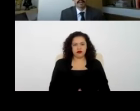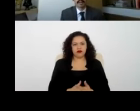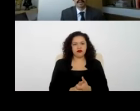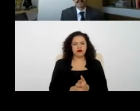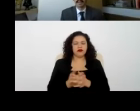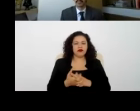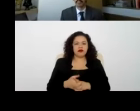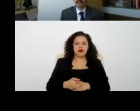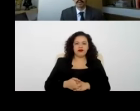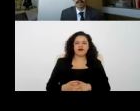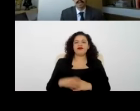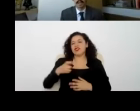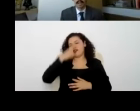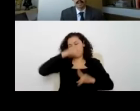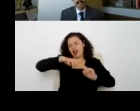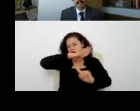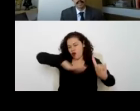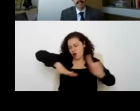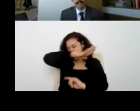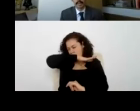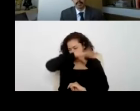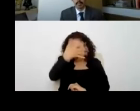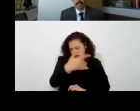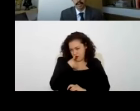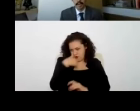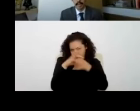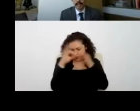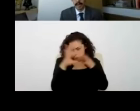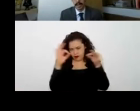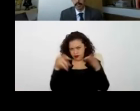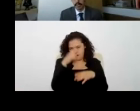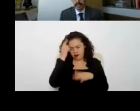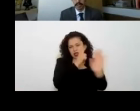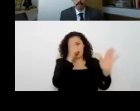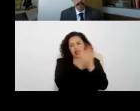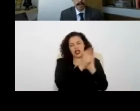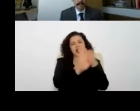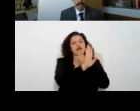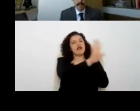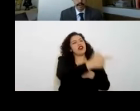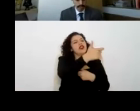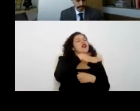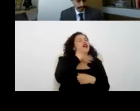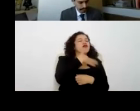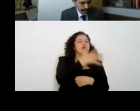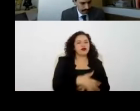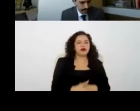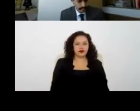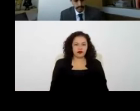era para darles un panorama general de qué busca la ley antilavado o qué cubre la ley antilavado.